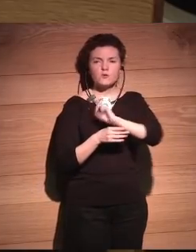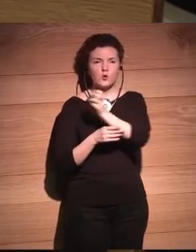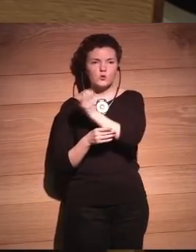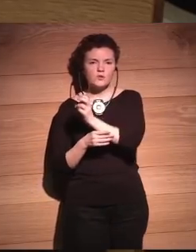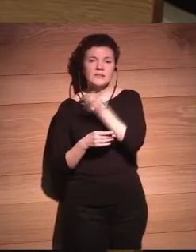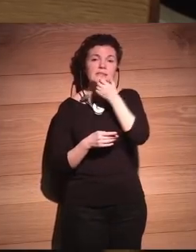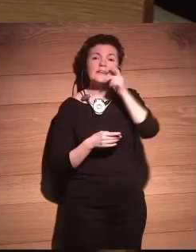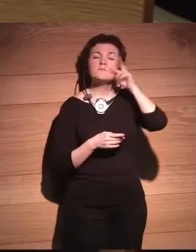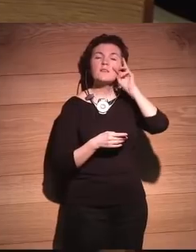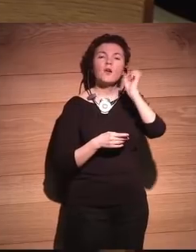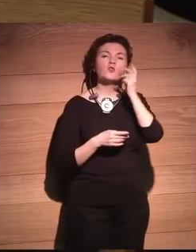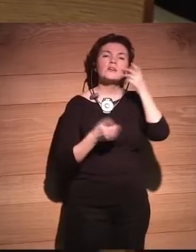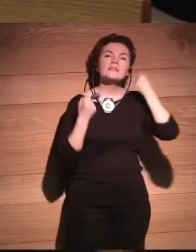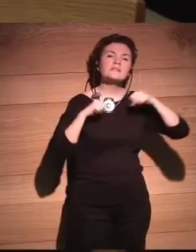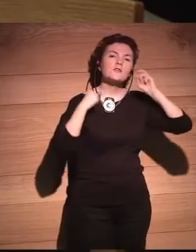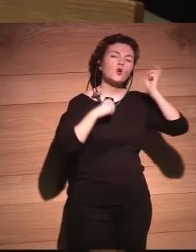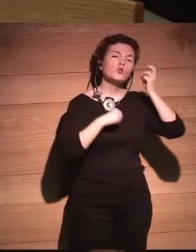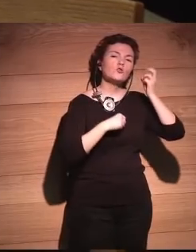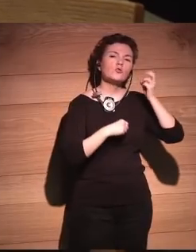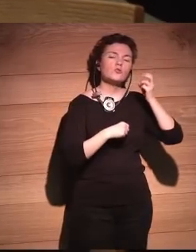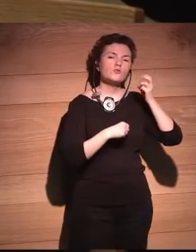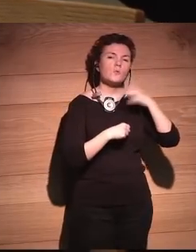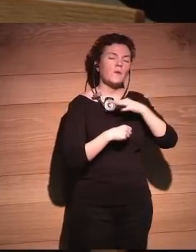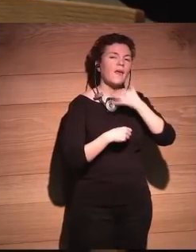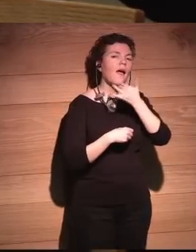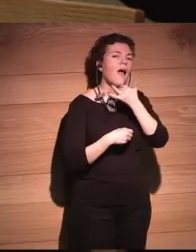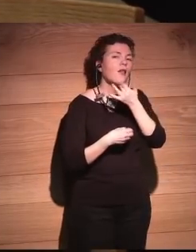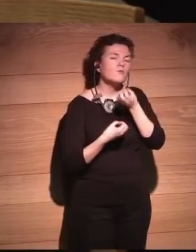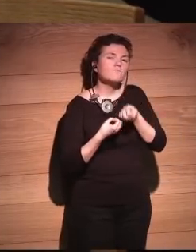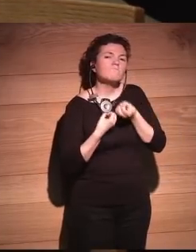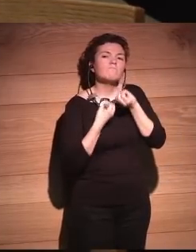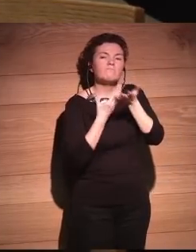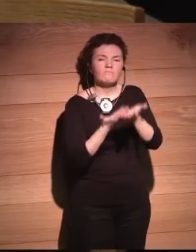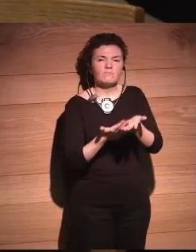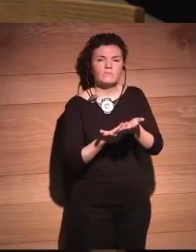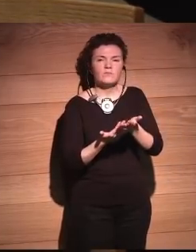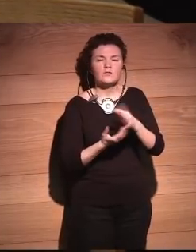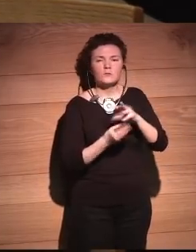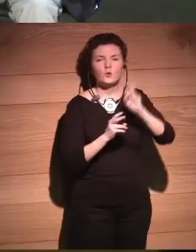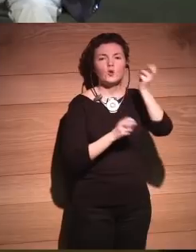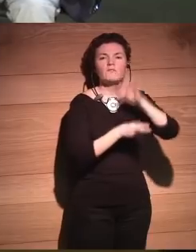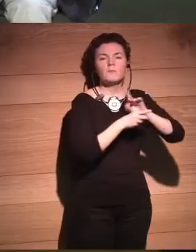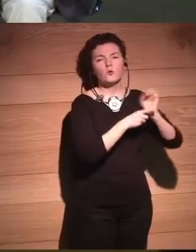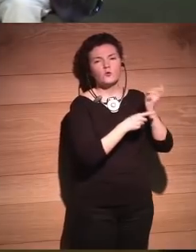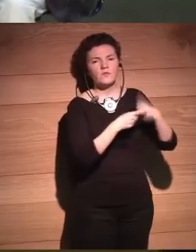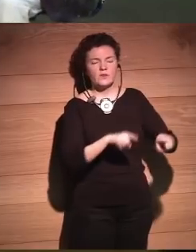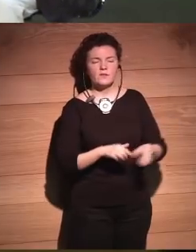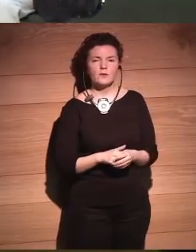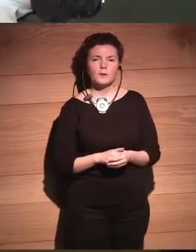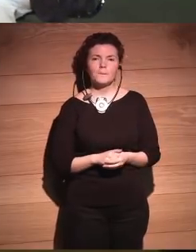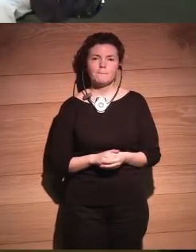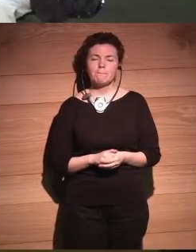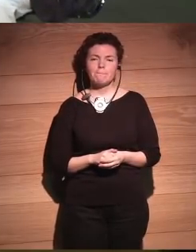algunas experiencias en otros ensayos clínicos, por si pueden darnos alguna noticia sobre otro tipo de enfermedades que se estén